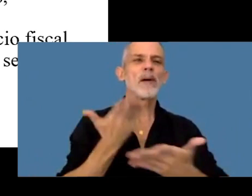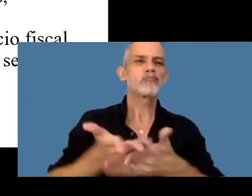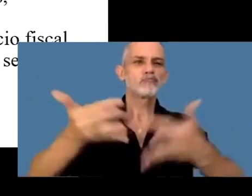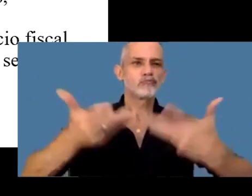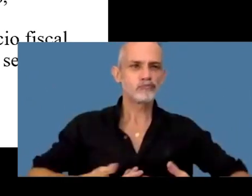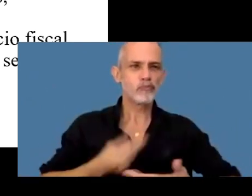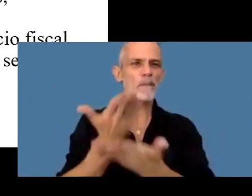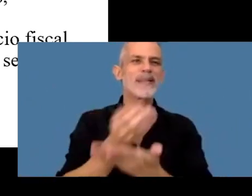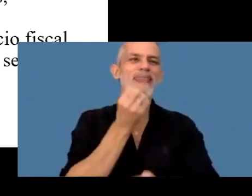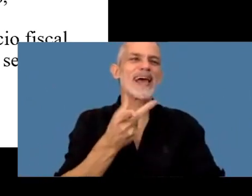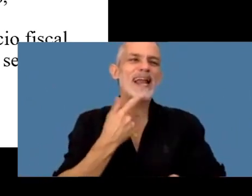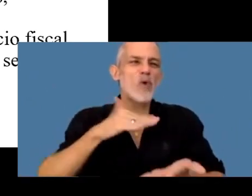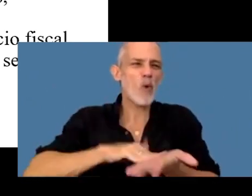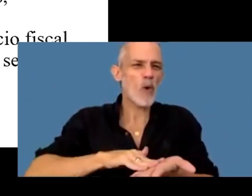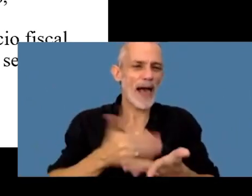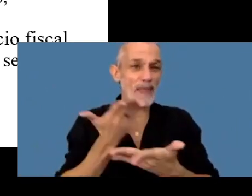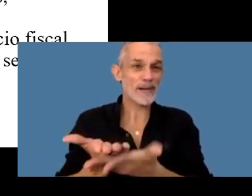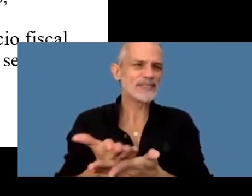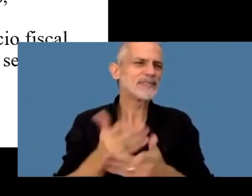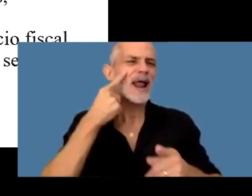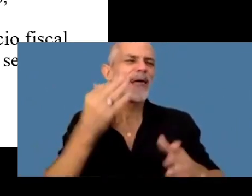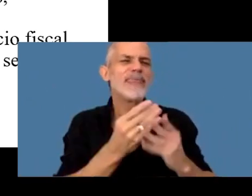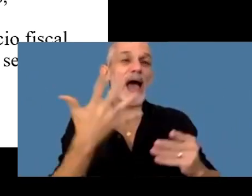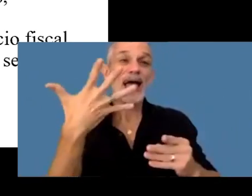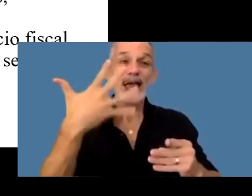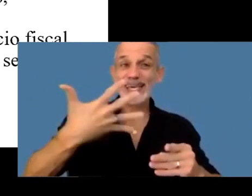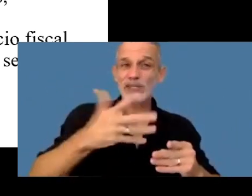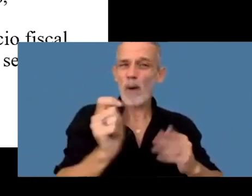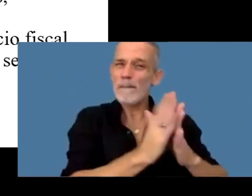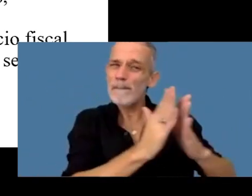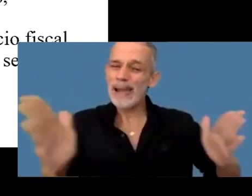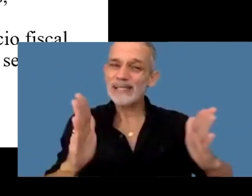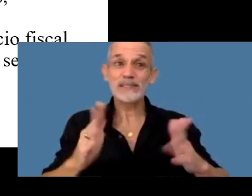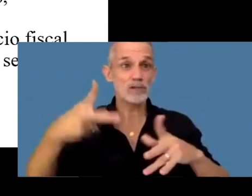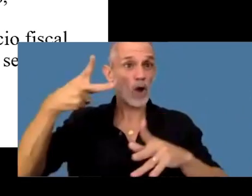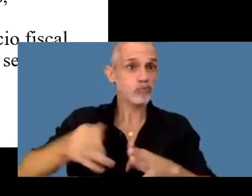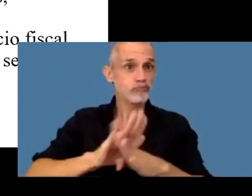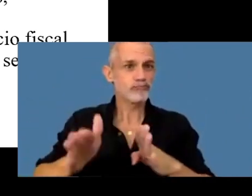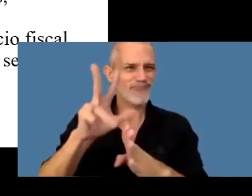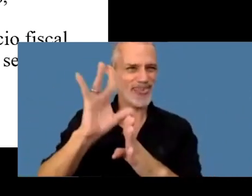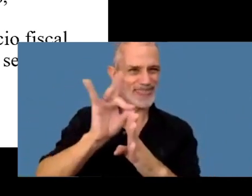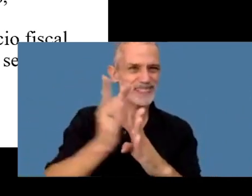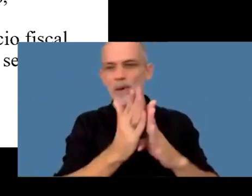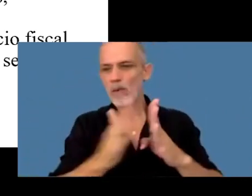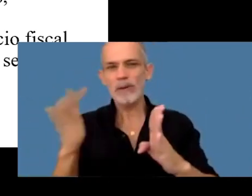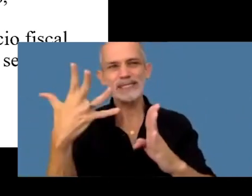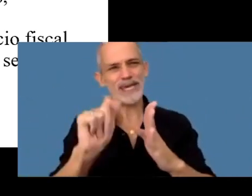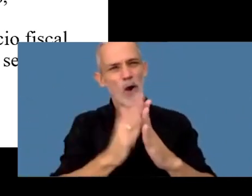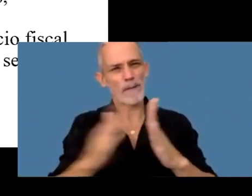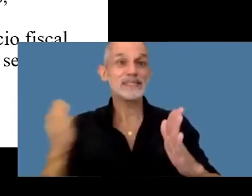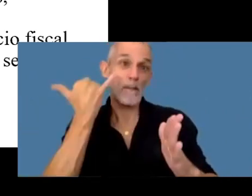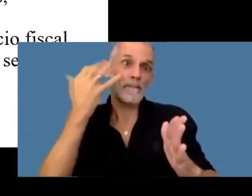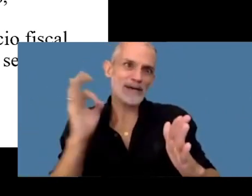declaración jurada el 5º mes posterior al cierre del ejercicio comercial, mayo. Aquí